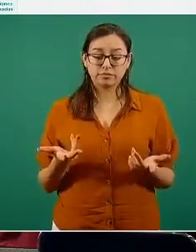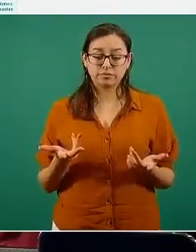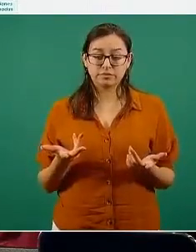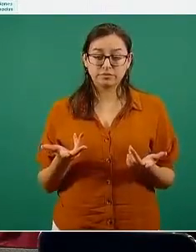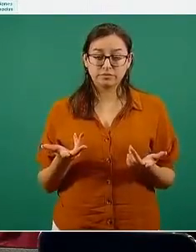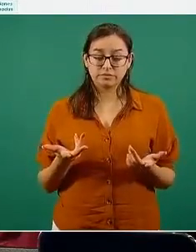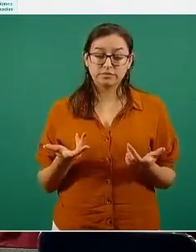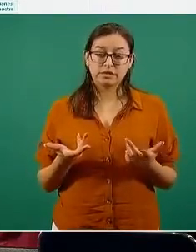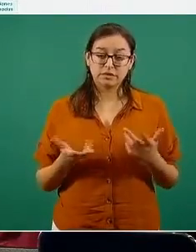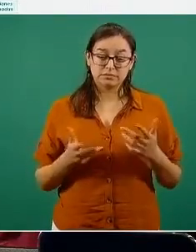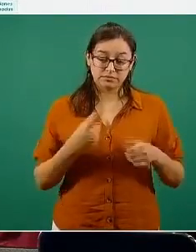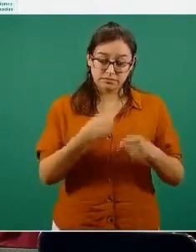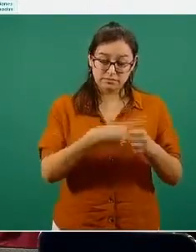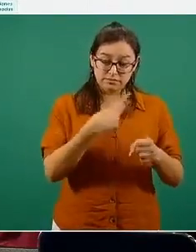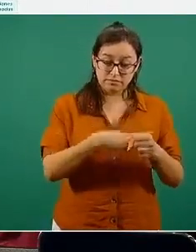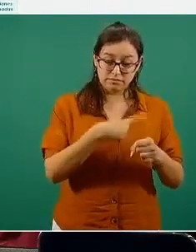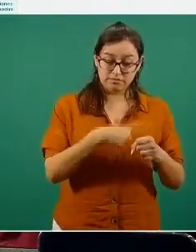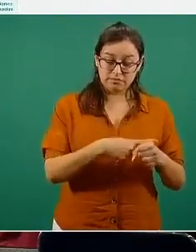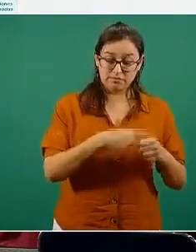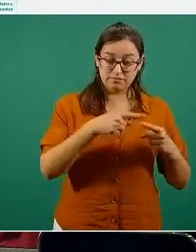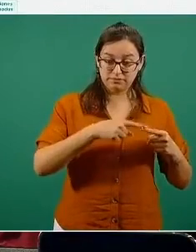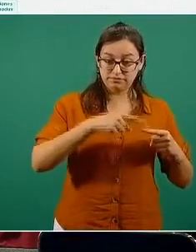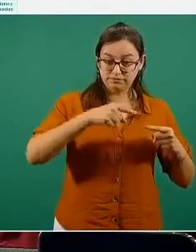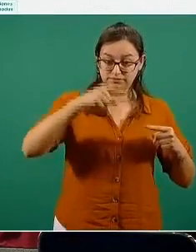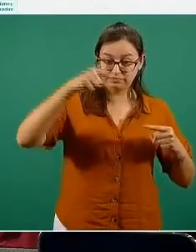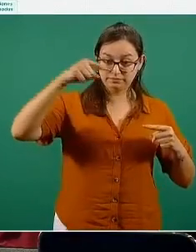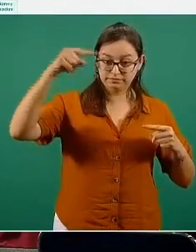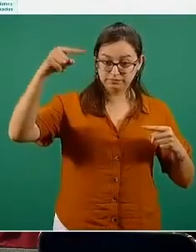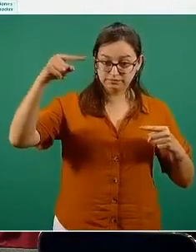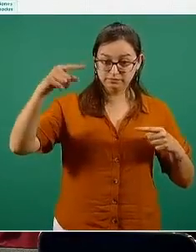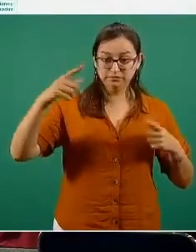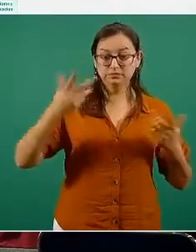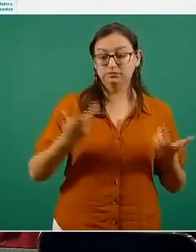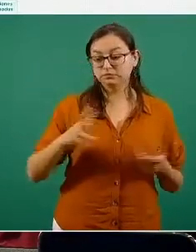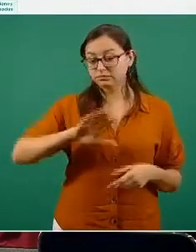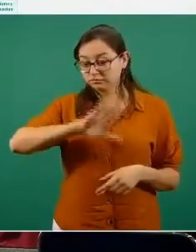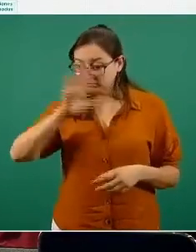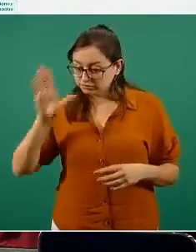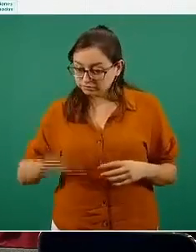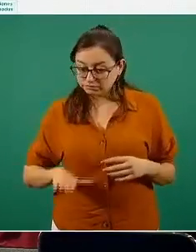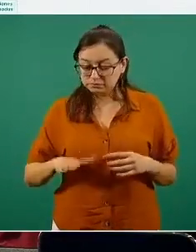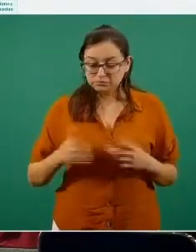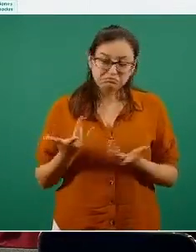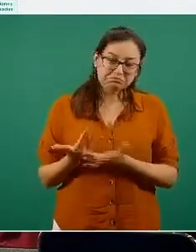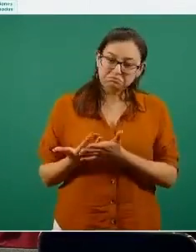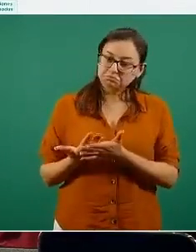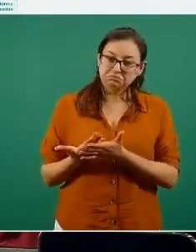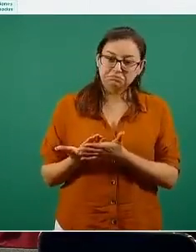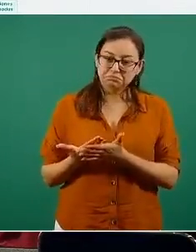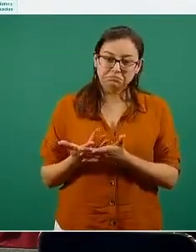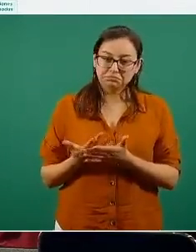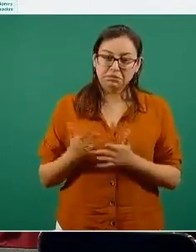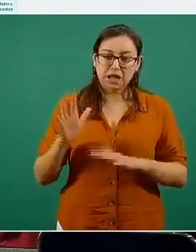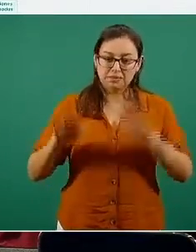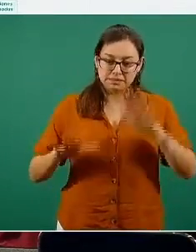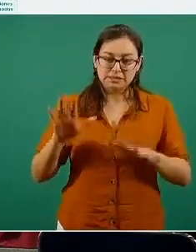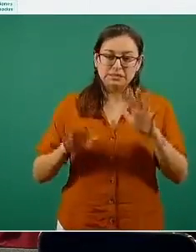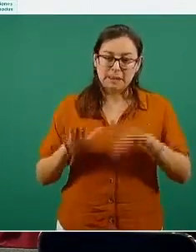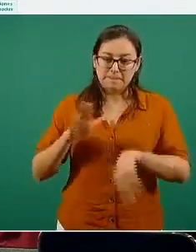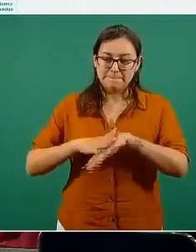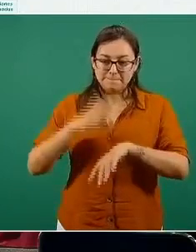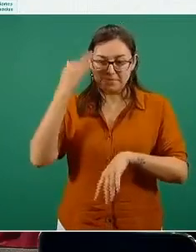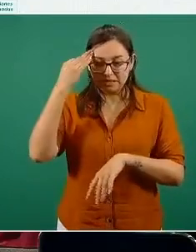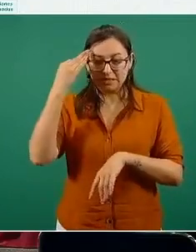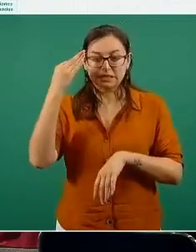es más temprana. Después hay una curva que hemos mostrado en otras ocasiones sobre la curva de hospitalizaciones, también como también